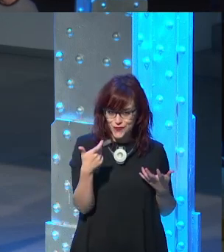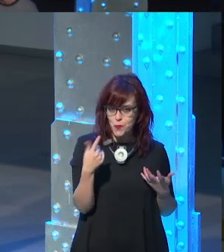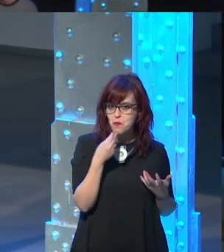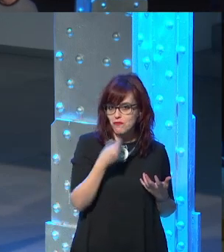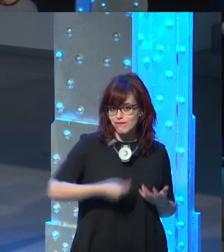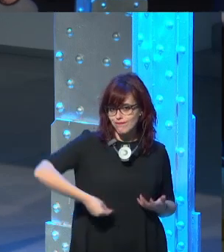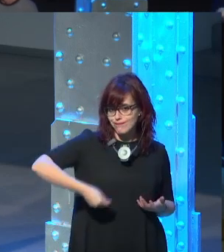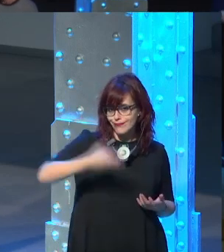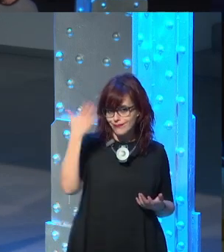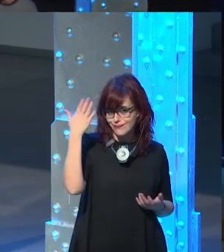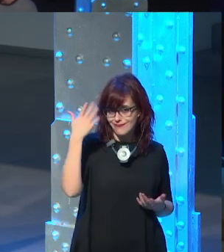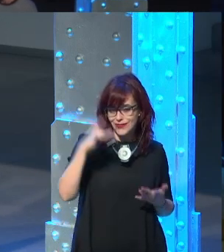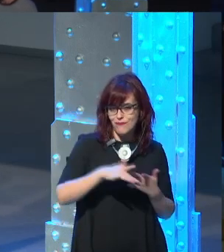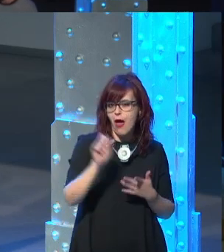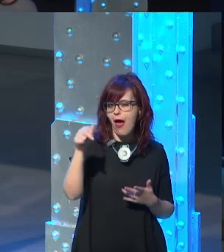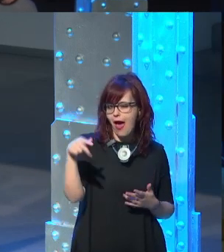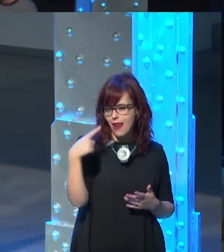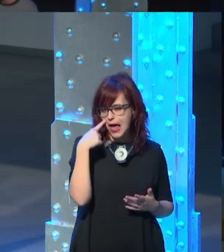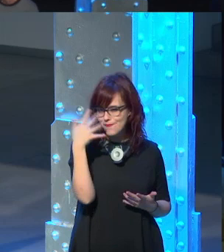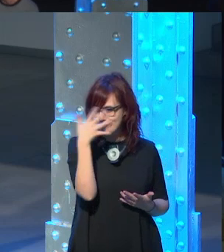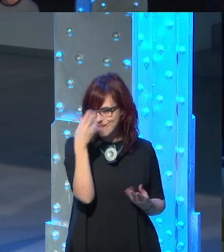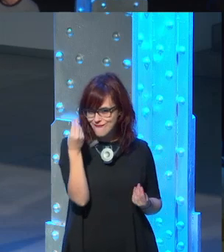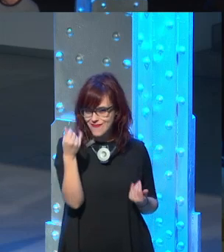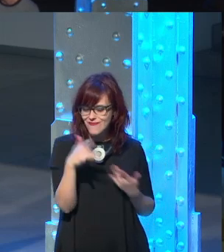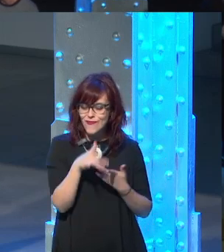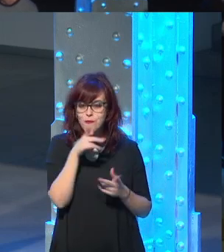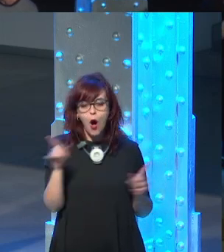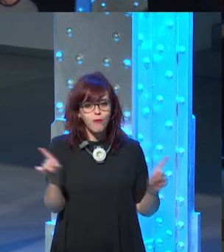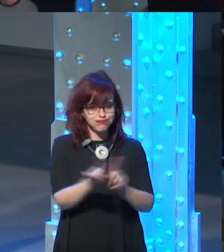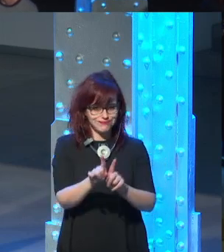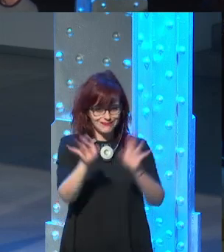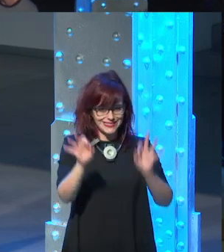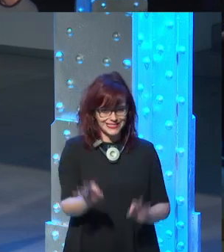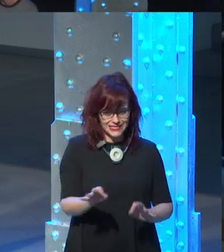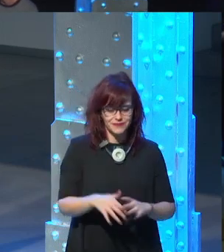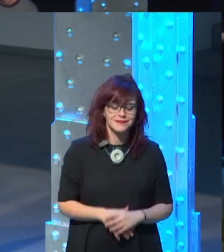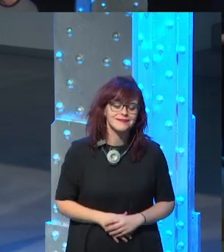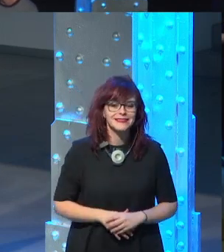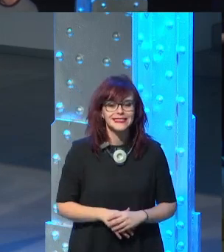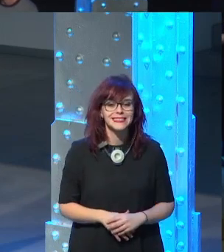bueno, pues a mí y ahí Ana tuvo buen ojo, me empujó a esa cita ciega, sí.